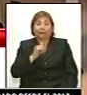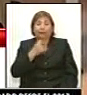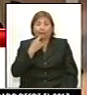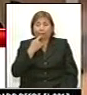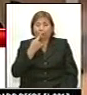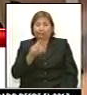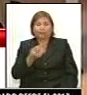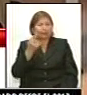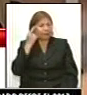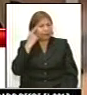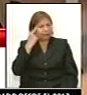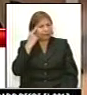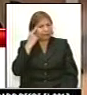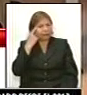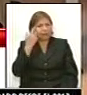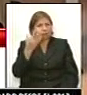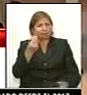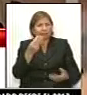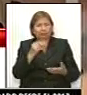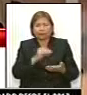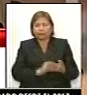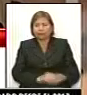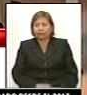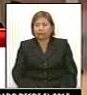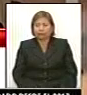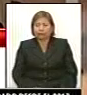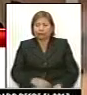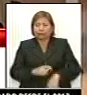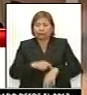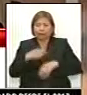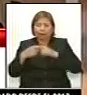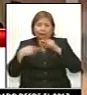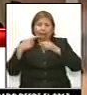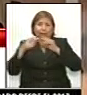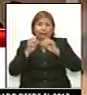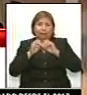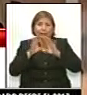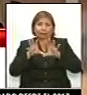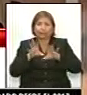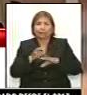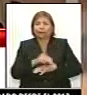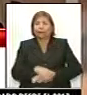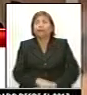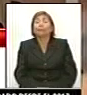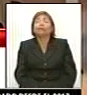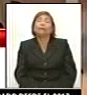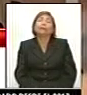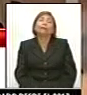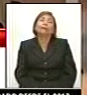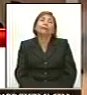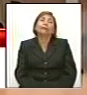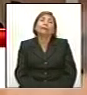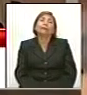Y esto lo he pensado mucho y con el tiempo me ha quedado más claro.